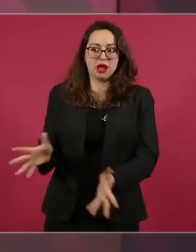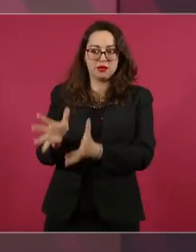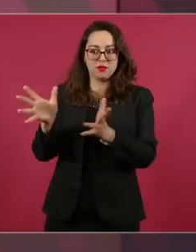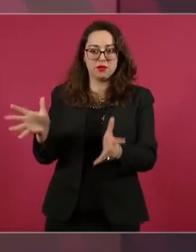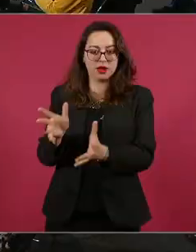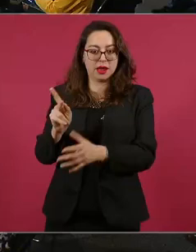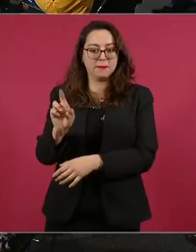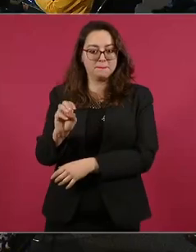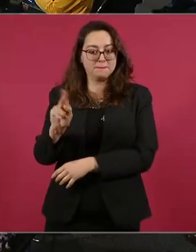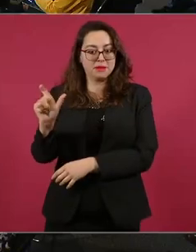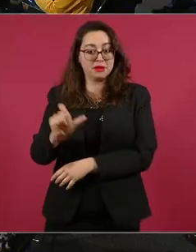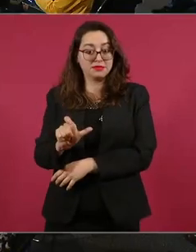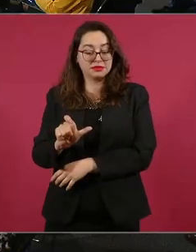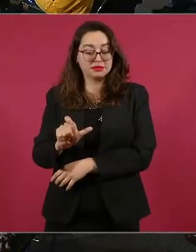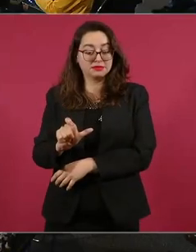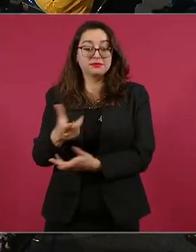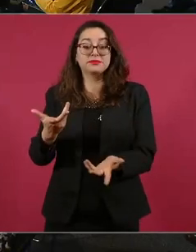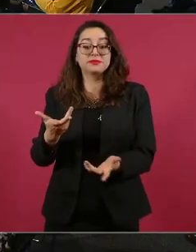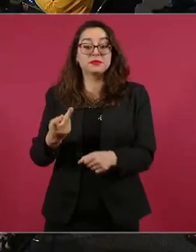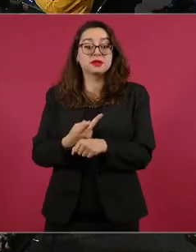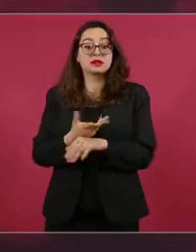Habían dejado sin inversión a Pemex, y